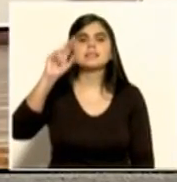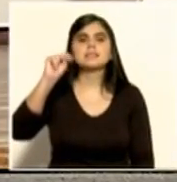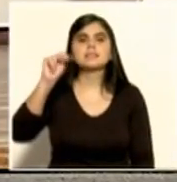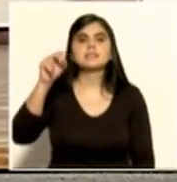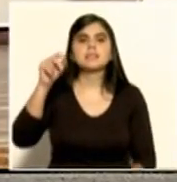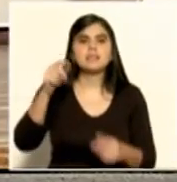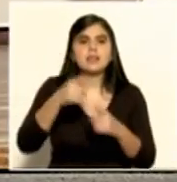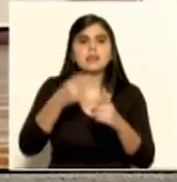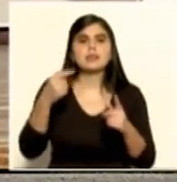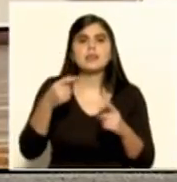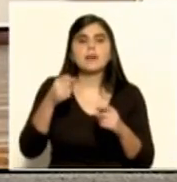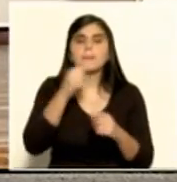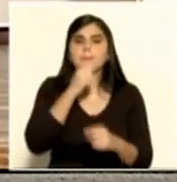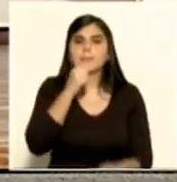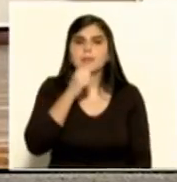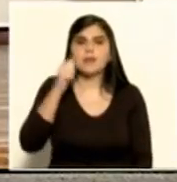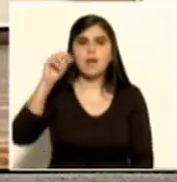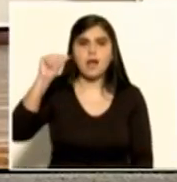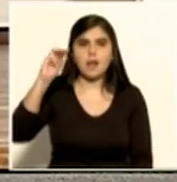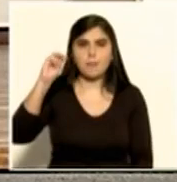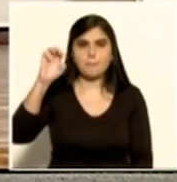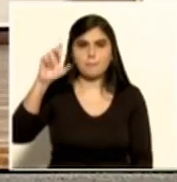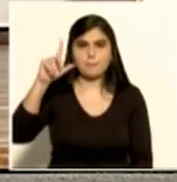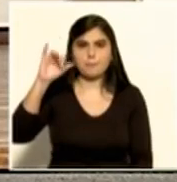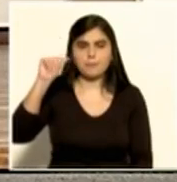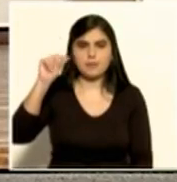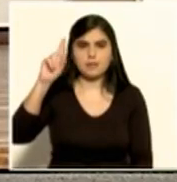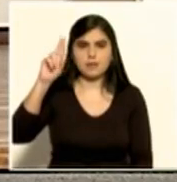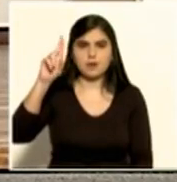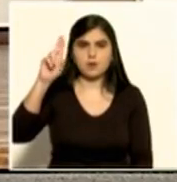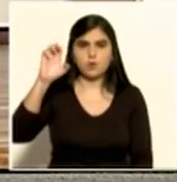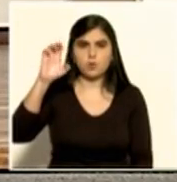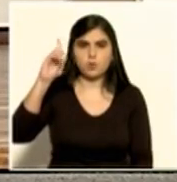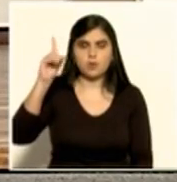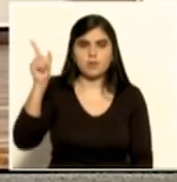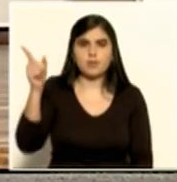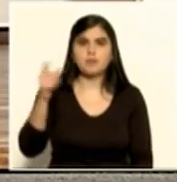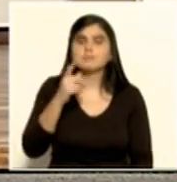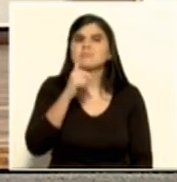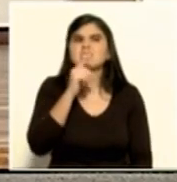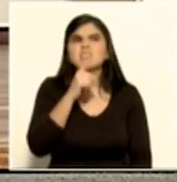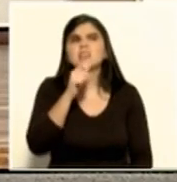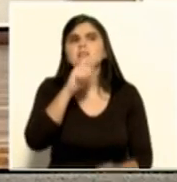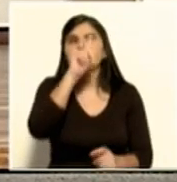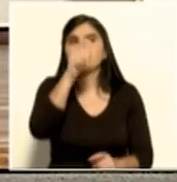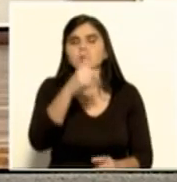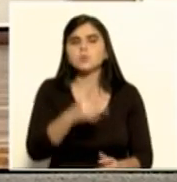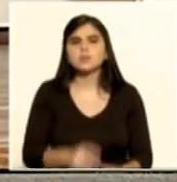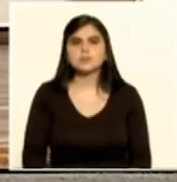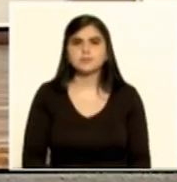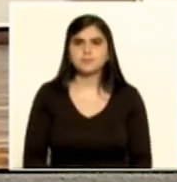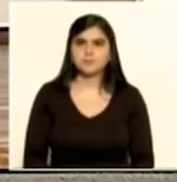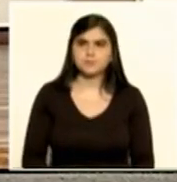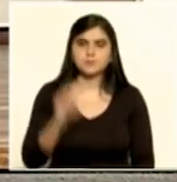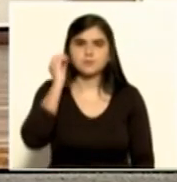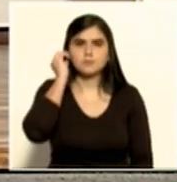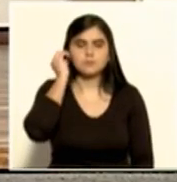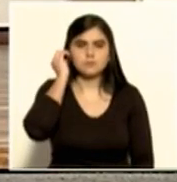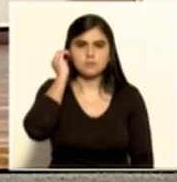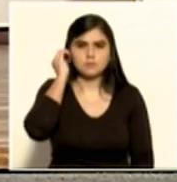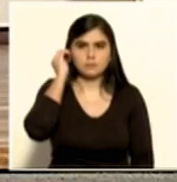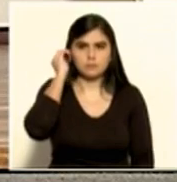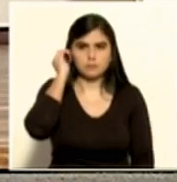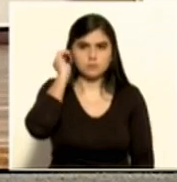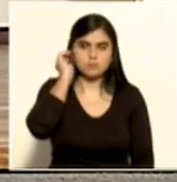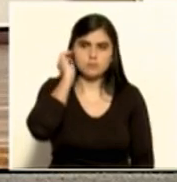ameliarueda.com también va a dirigir consultas al jerarca. Nos indica hacia quién va dirigida la consulta. Y de seguido